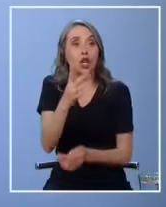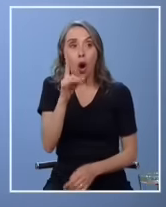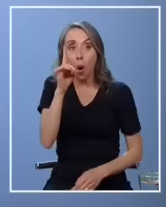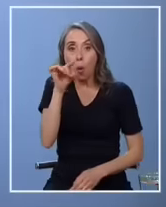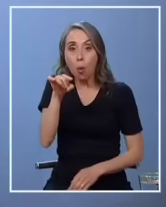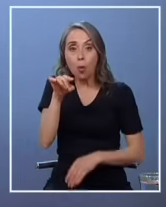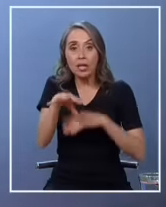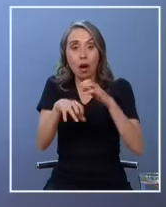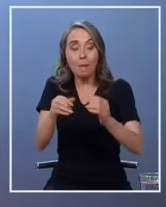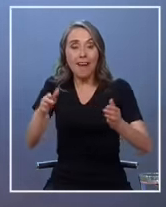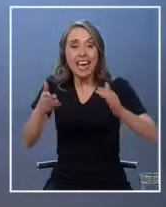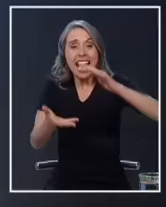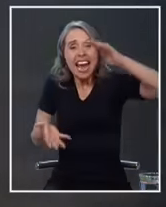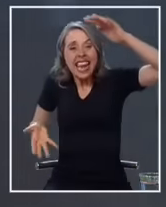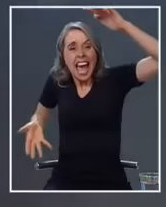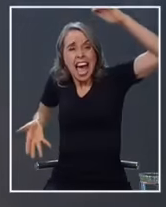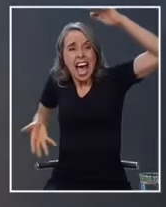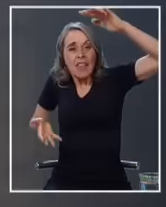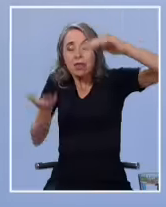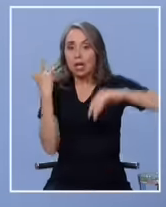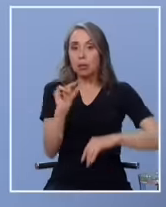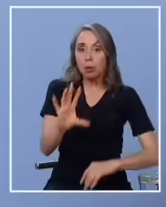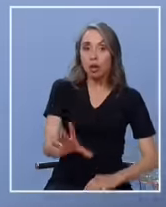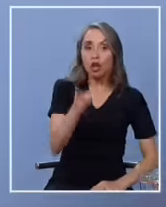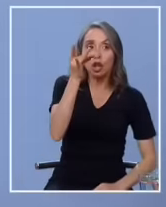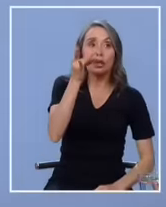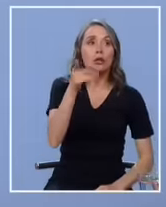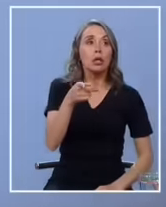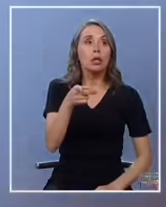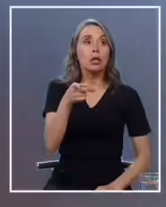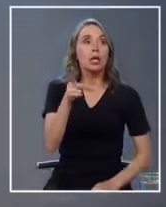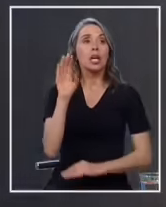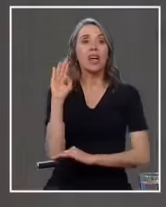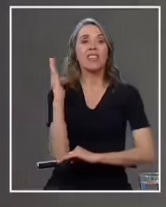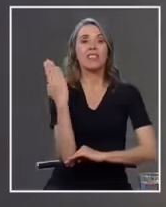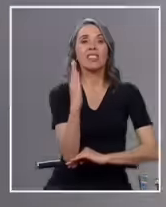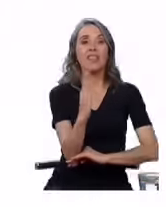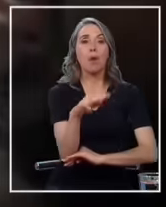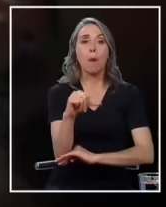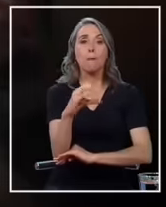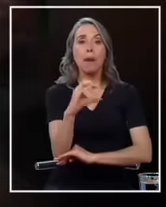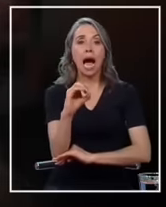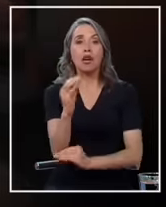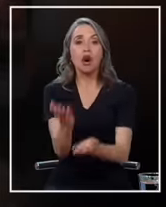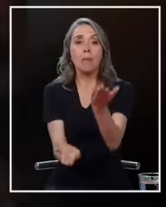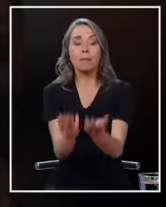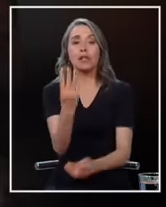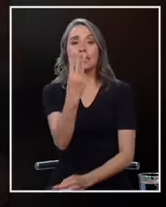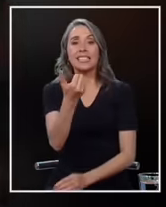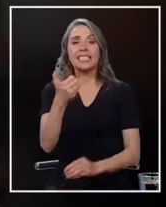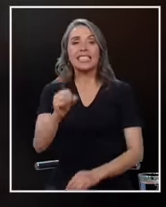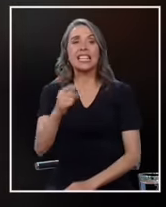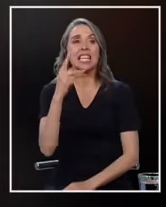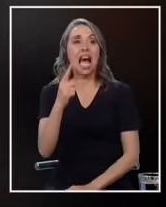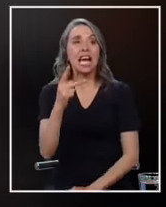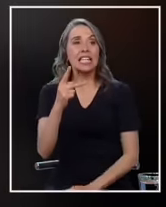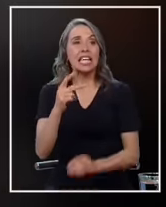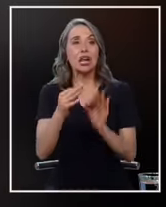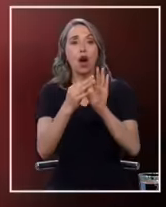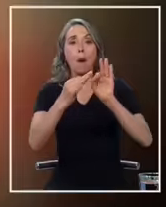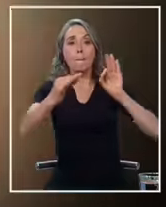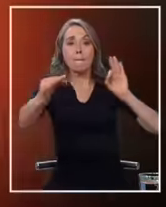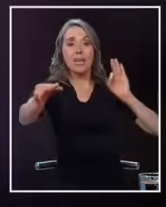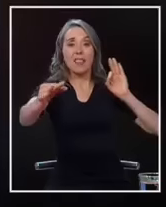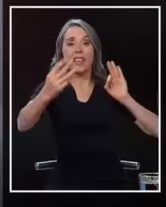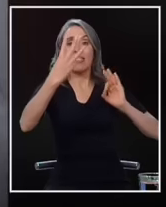única especie en versión gigante que se ha encontrado últimamente. Tenemos el caso de un tiburón mako que pesó 360 kilos y midió